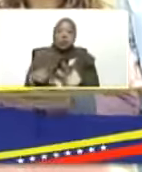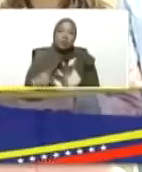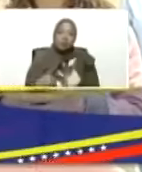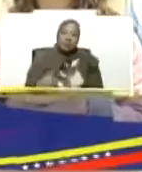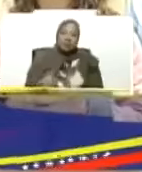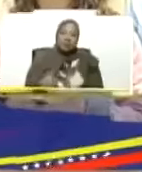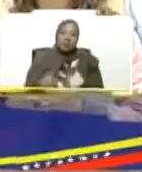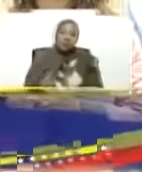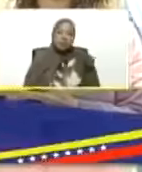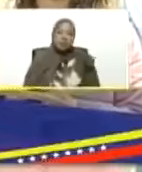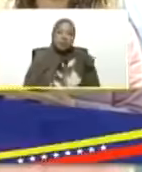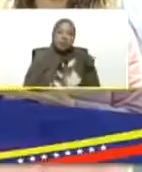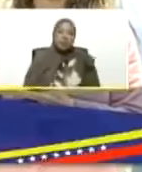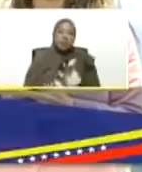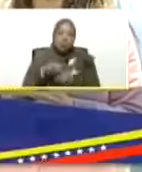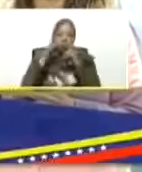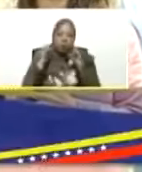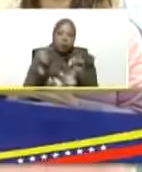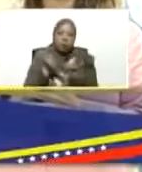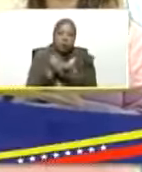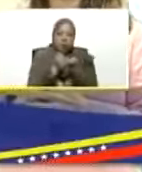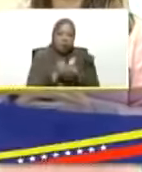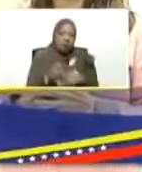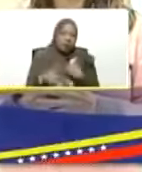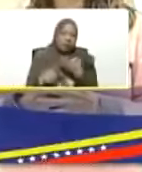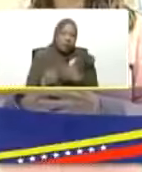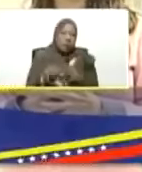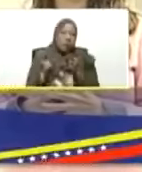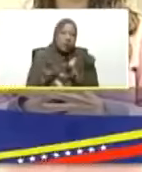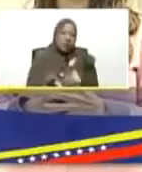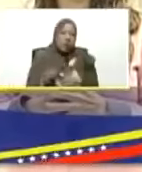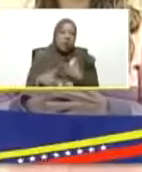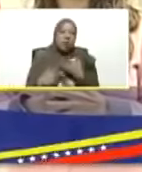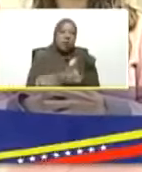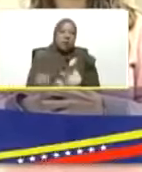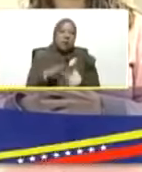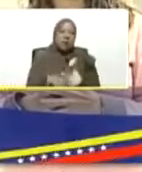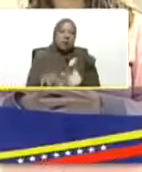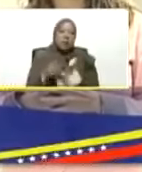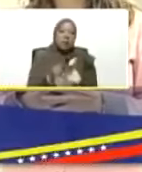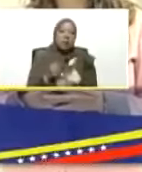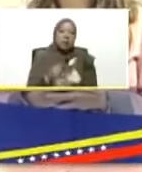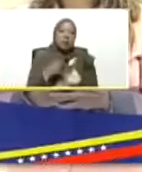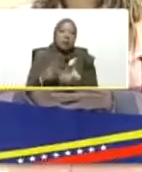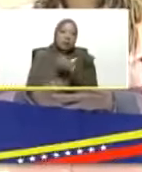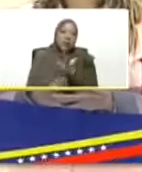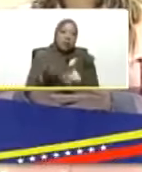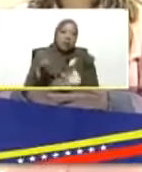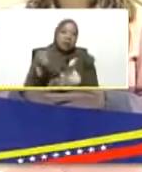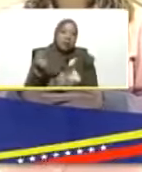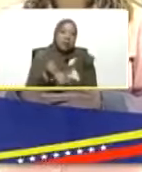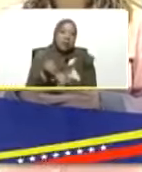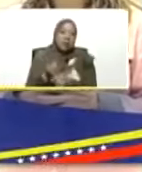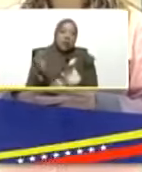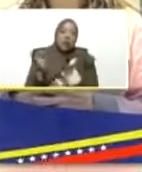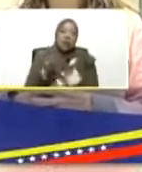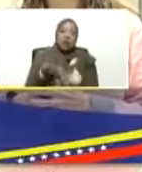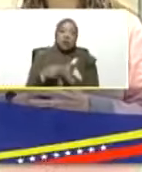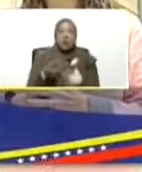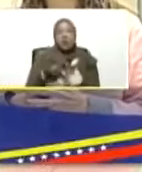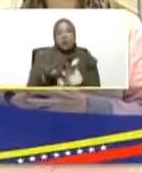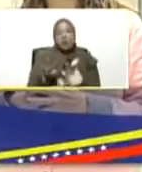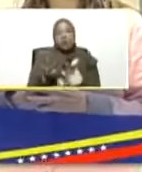hoy lo dije ante unos expertos mundiales en el Seminario Internacional de Desarrollo Económico Caracas